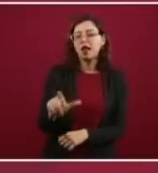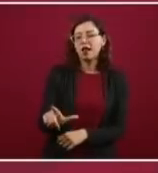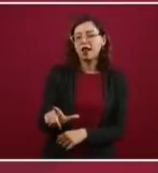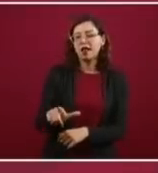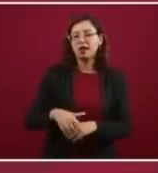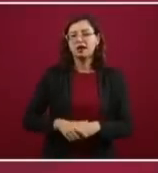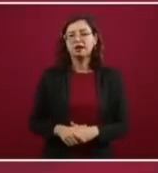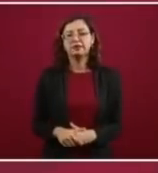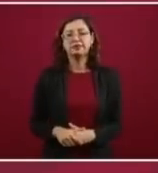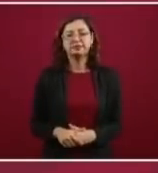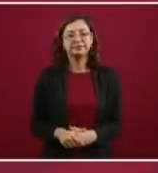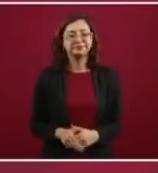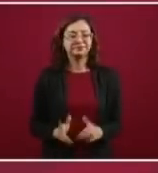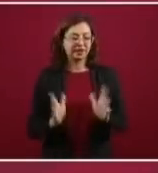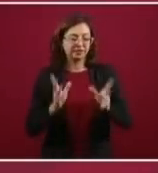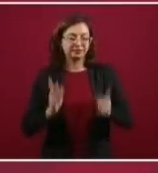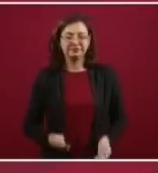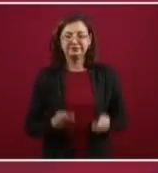Ahí queda eso.